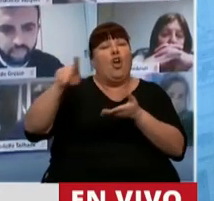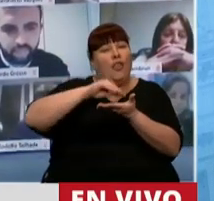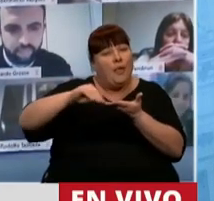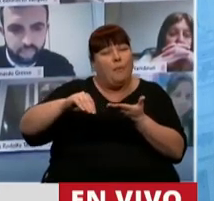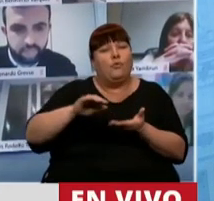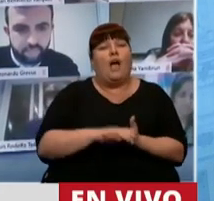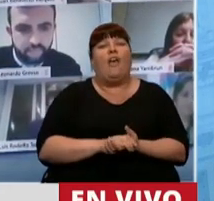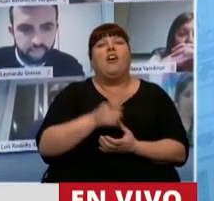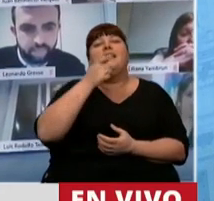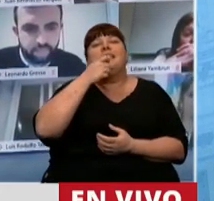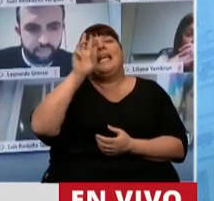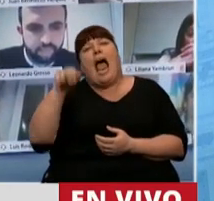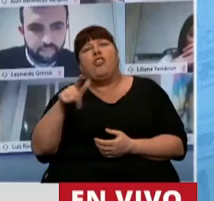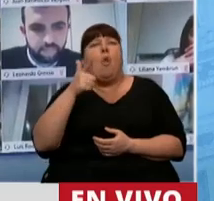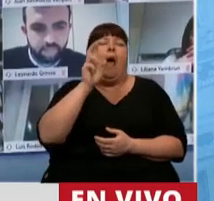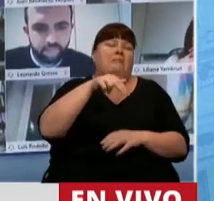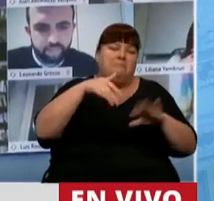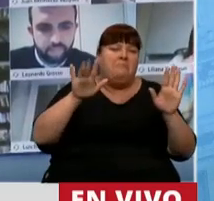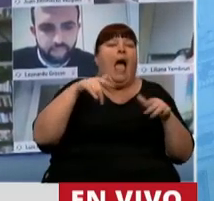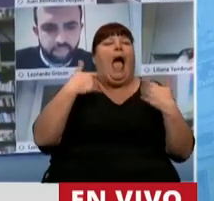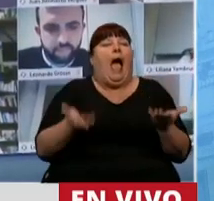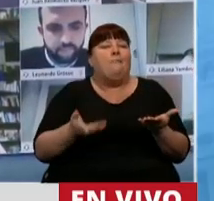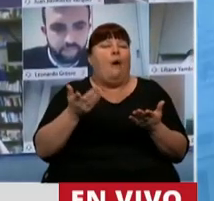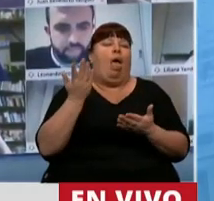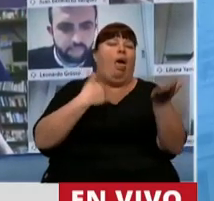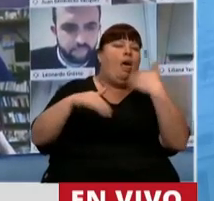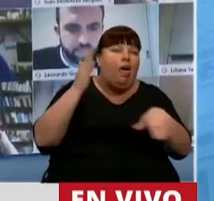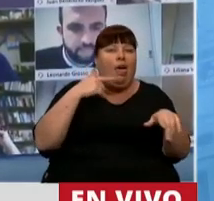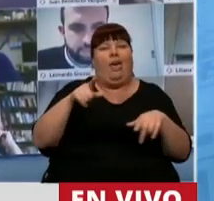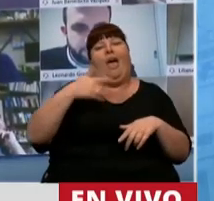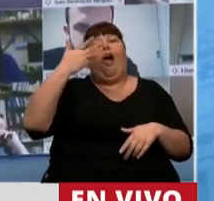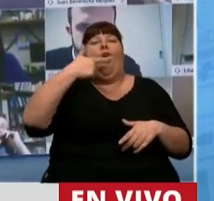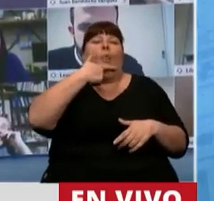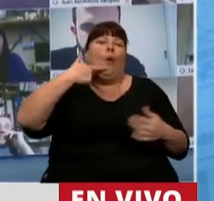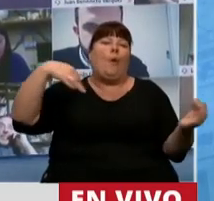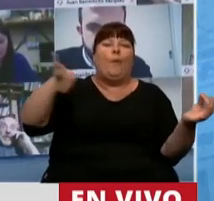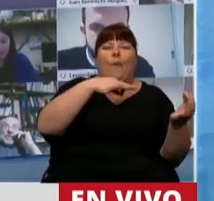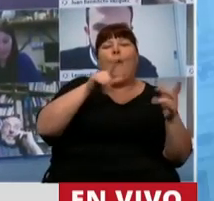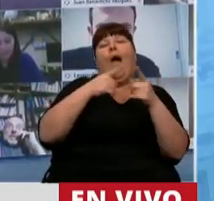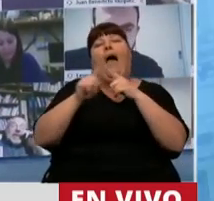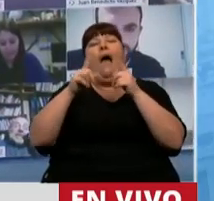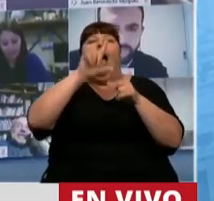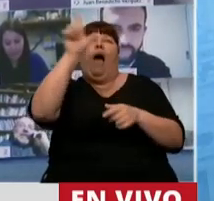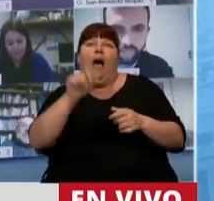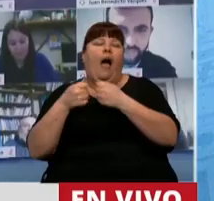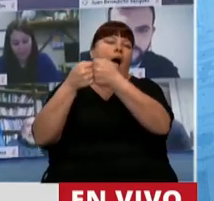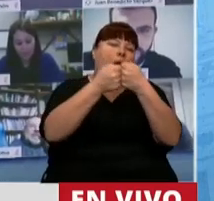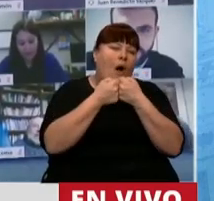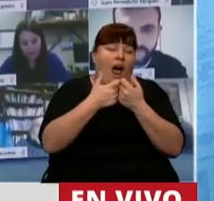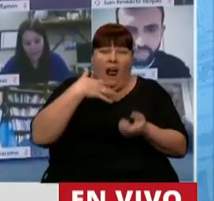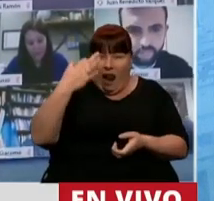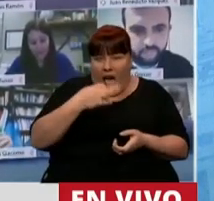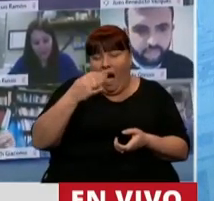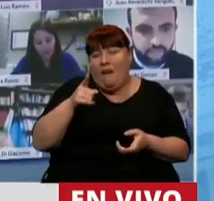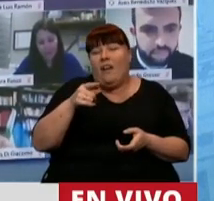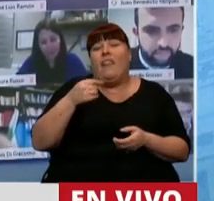que, más allá de si tienen la razón o no, utilizan buenas excusas, buena oratoria, con el consenso, con la República, y realmente